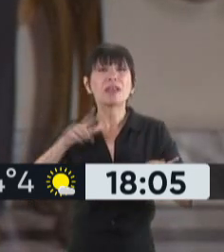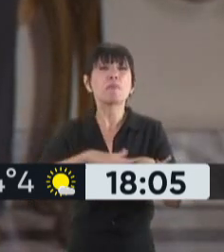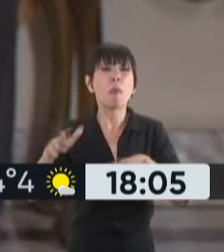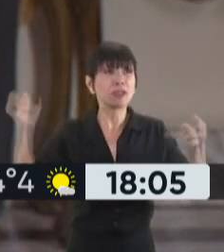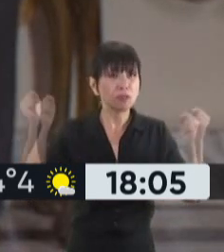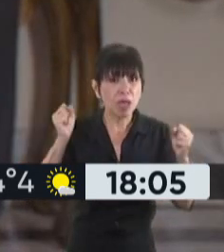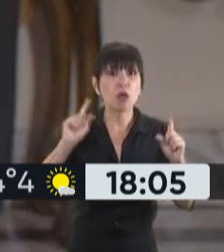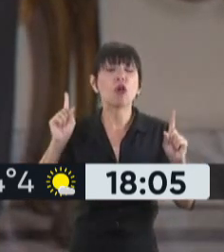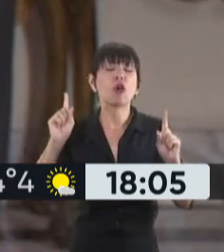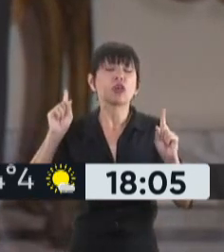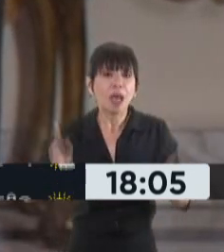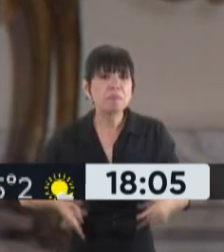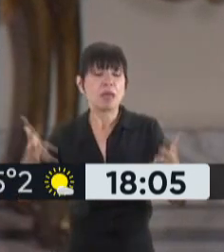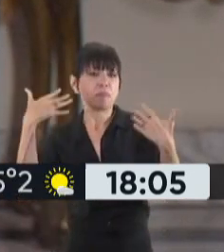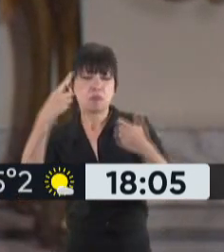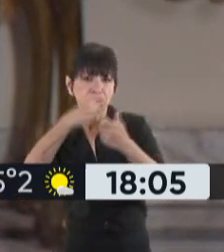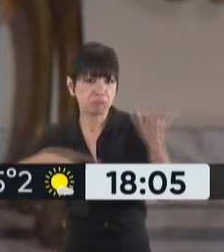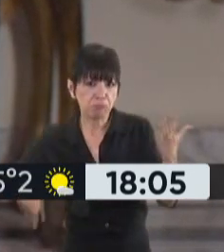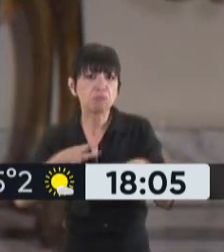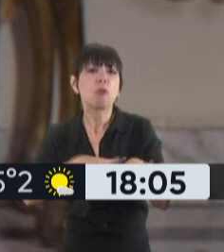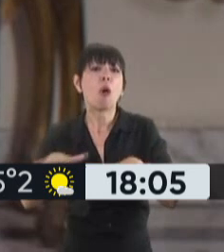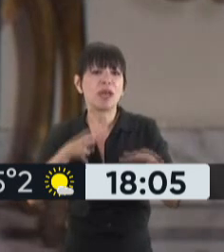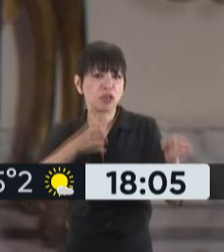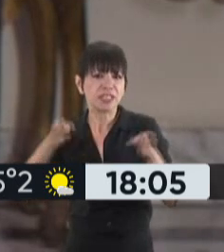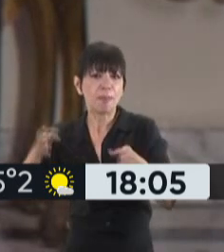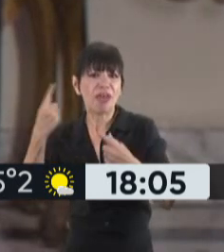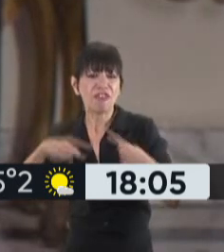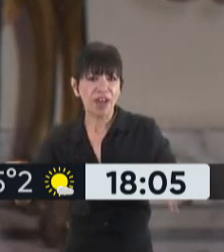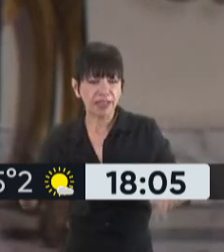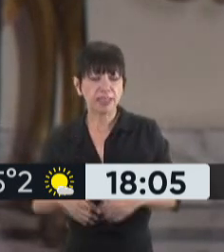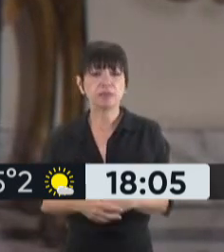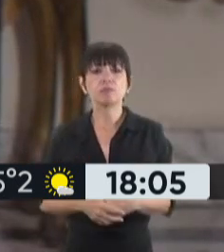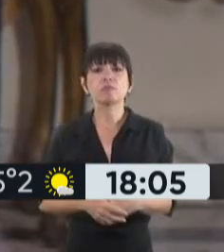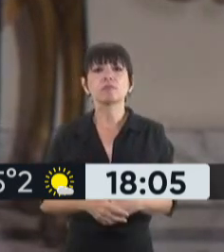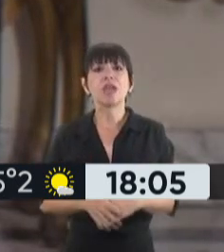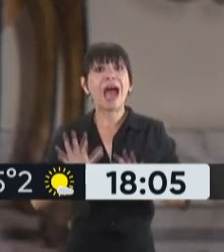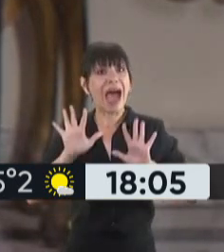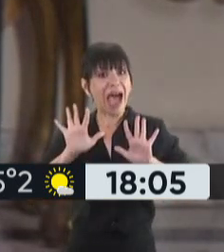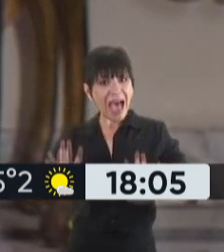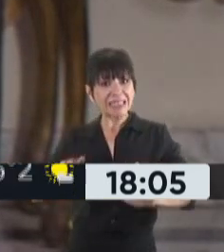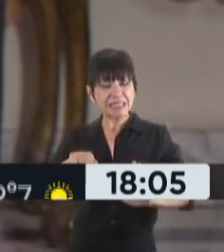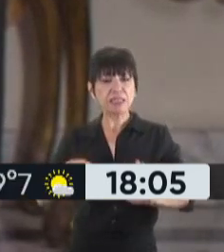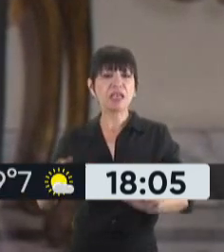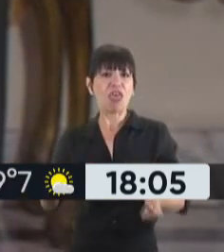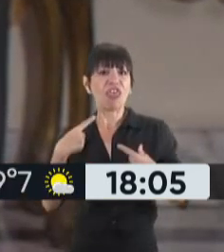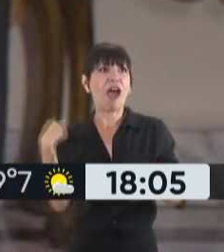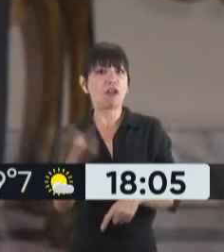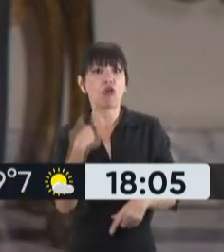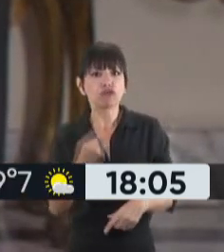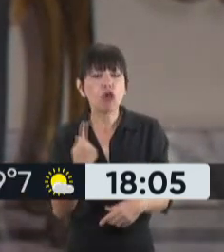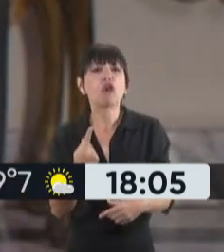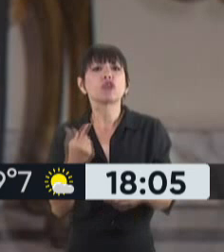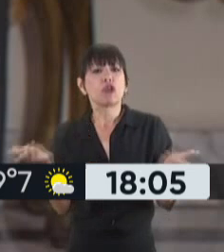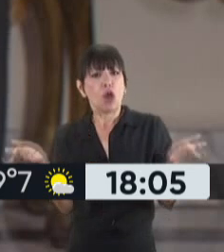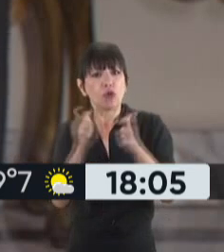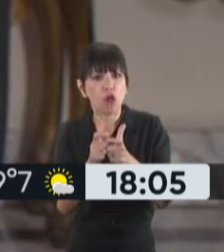la invernal. Este es el ánimo que nos inspira en las reuniones que tenemos con países